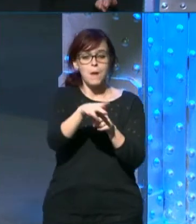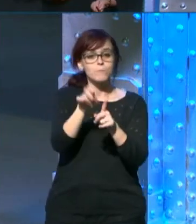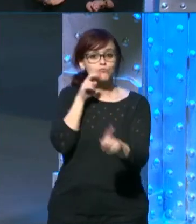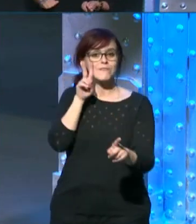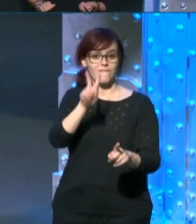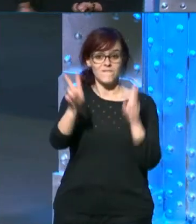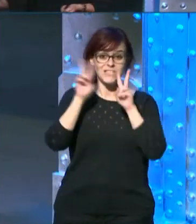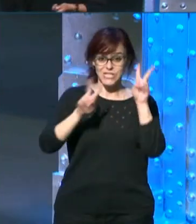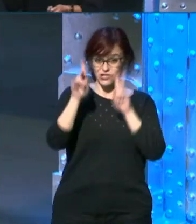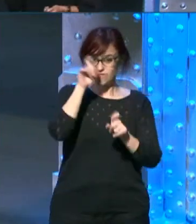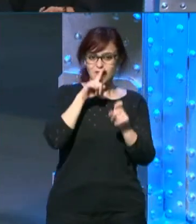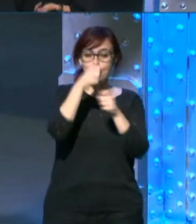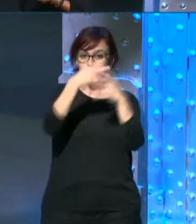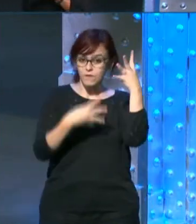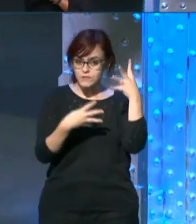con lo que he empezado a hablar,